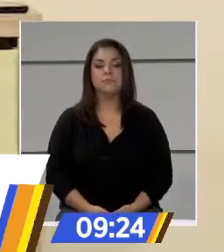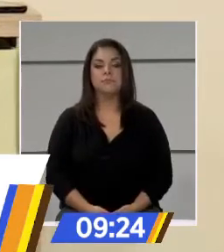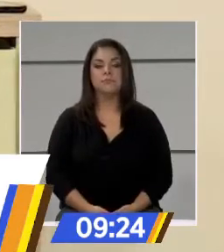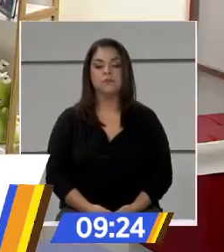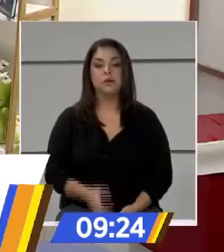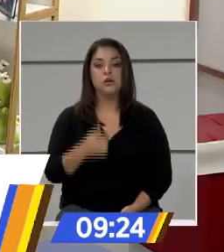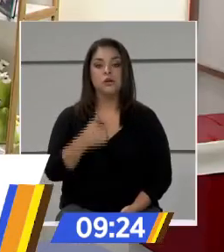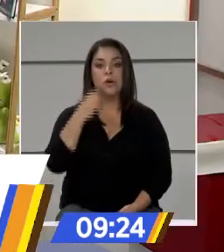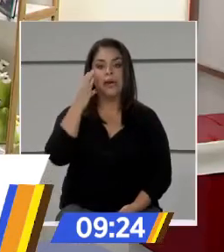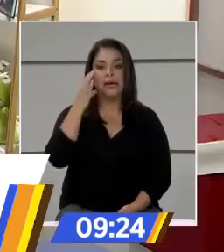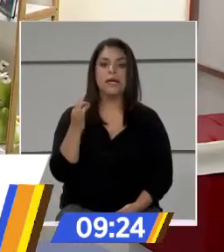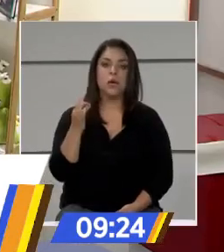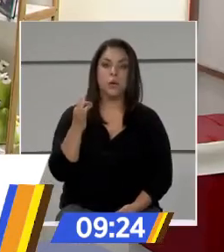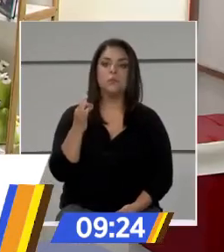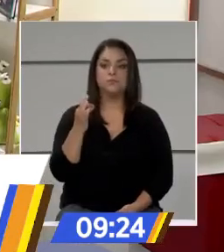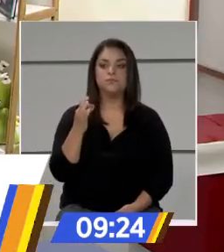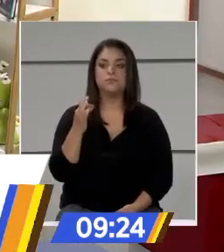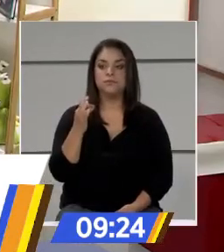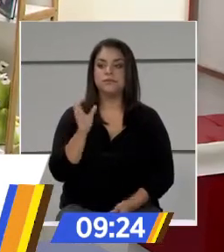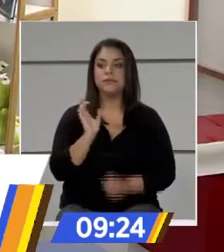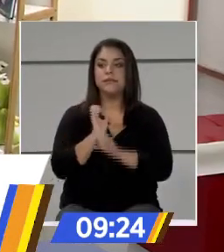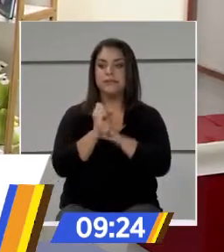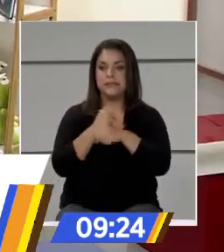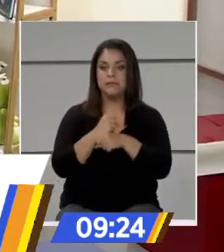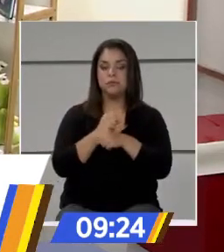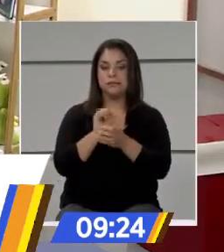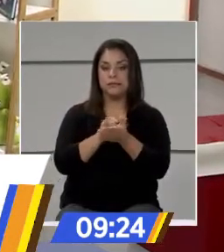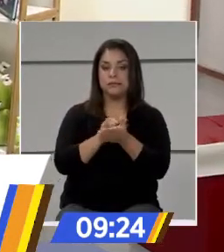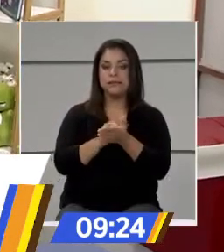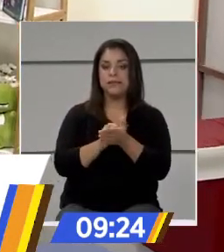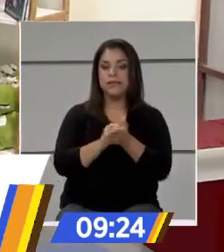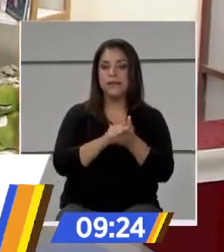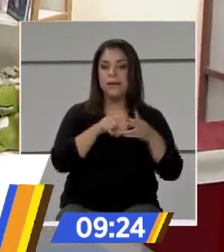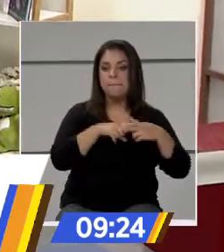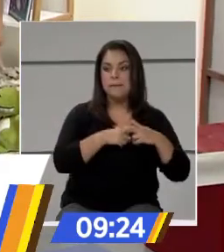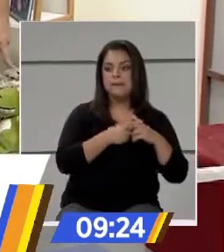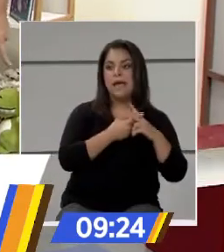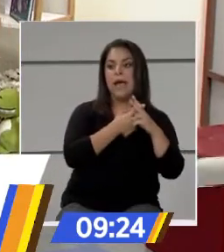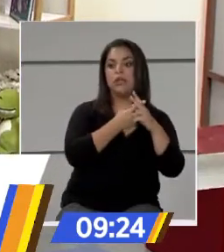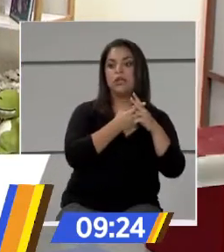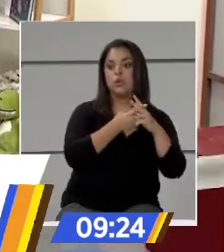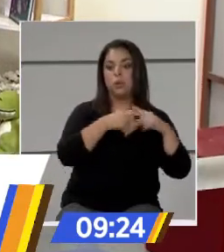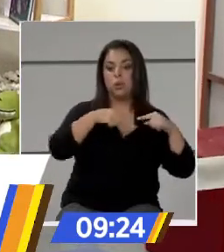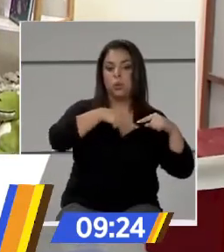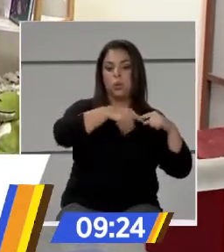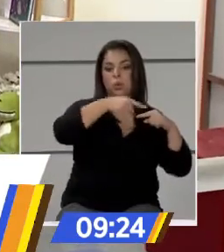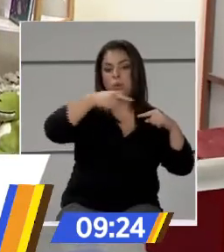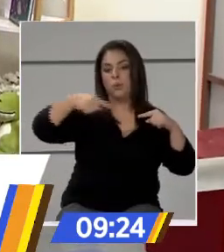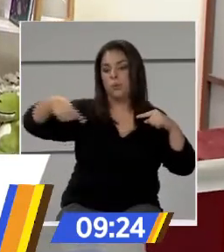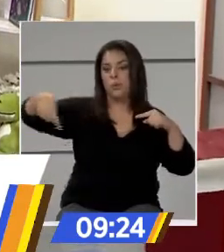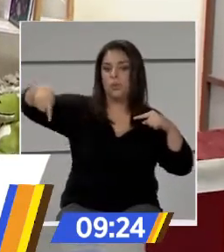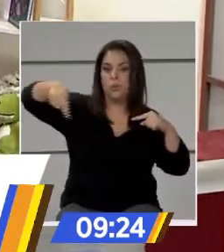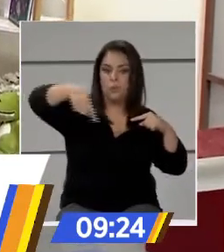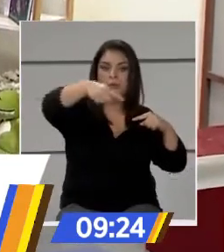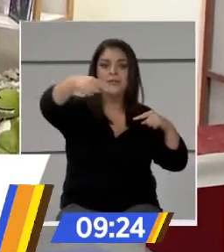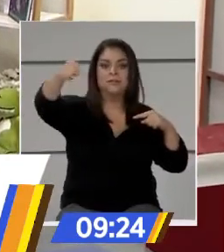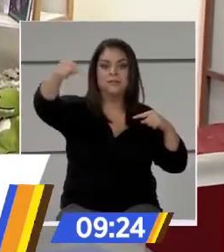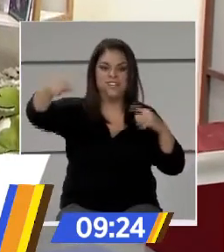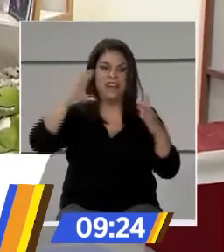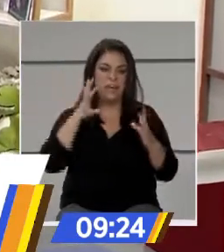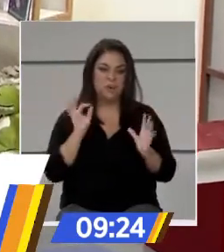que lo hicimos así. Desde allá empezando y pasando como por aquí. Ajá. Ajá, así. Vamos a ver. ¿Qué, sí,